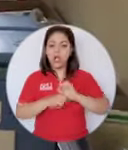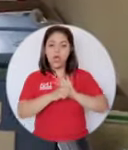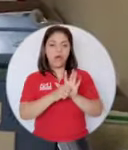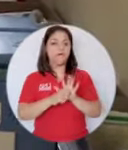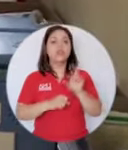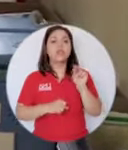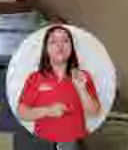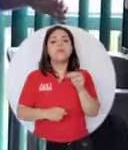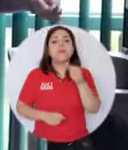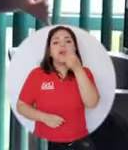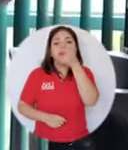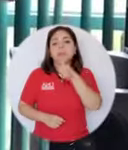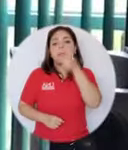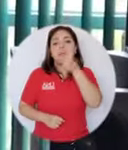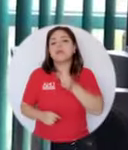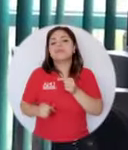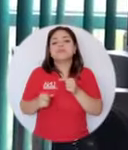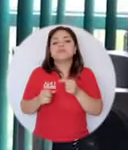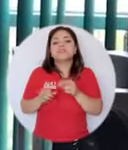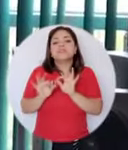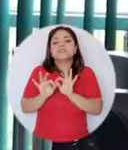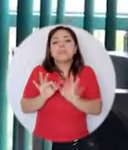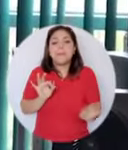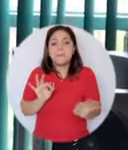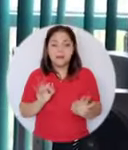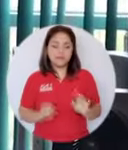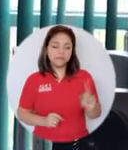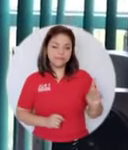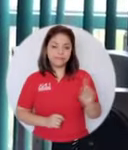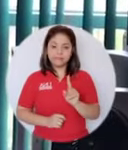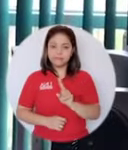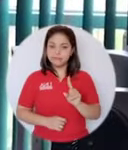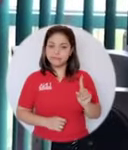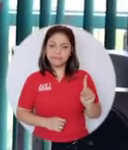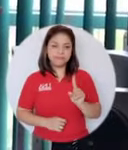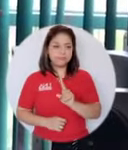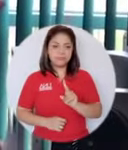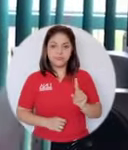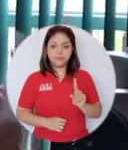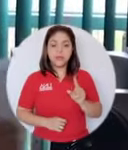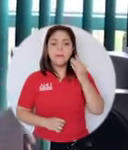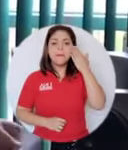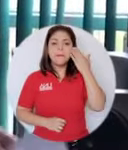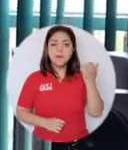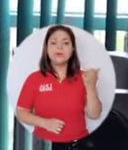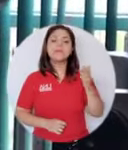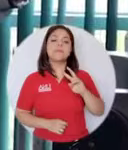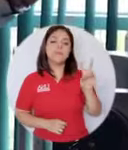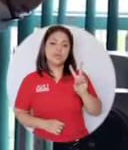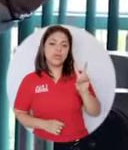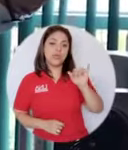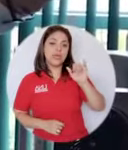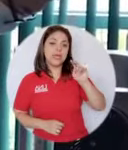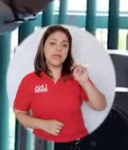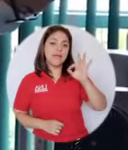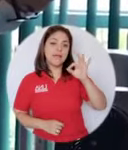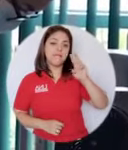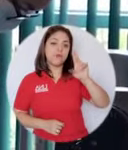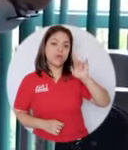exactamente, porque definitivamente, a ver, los virus influenza, los coronavirus,